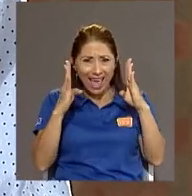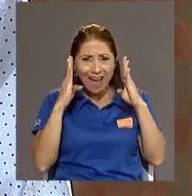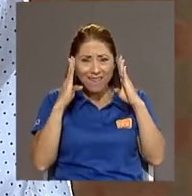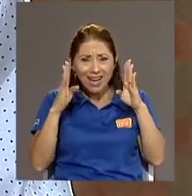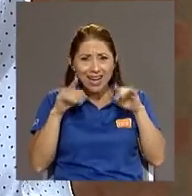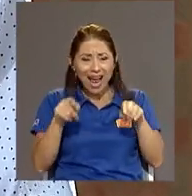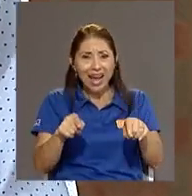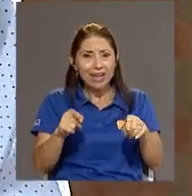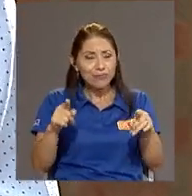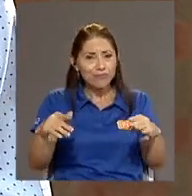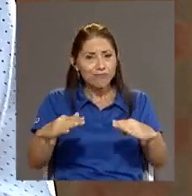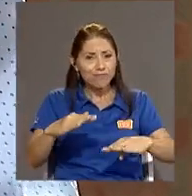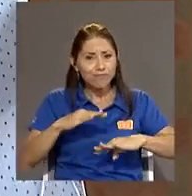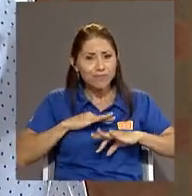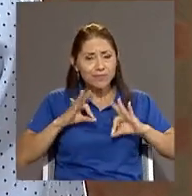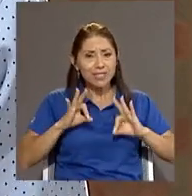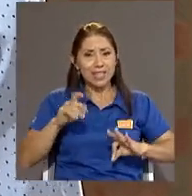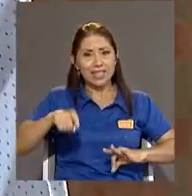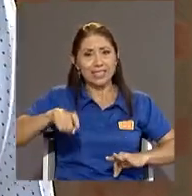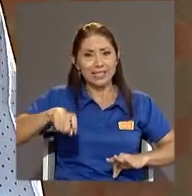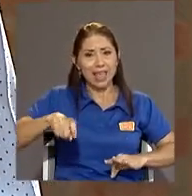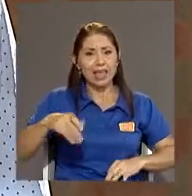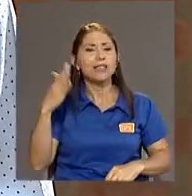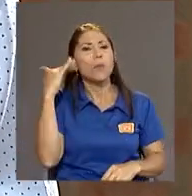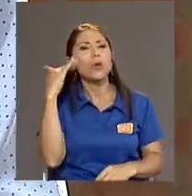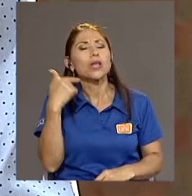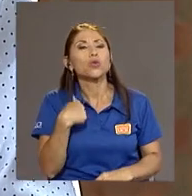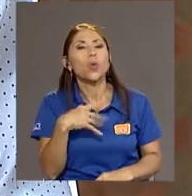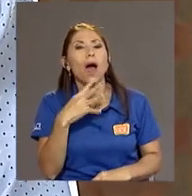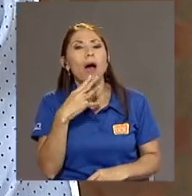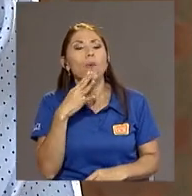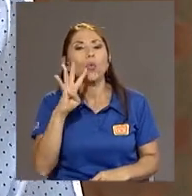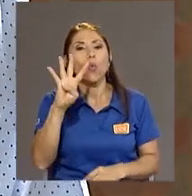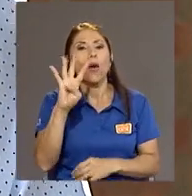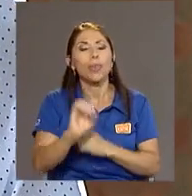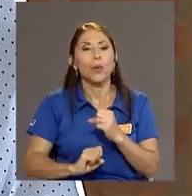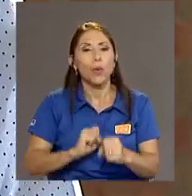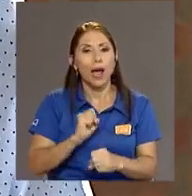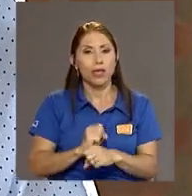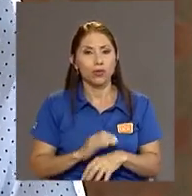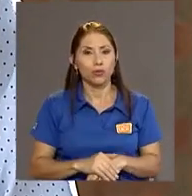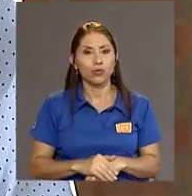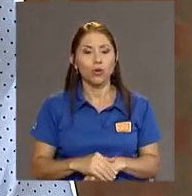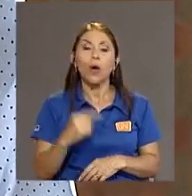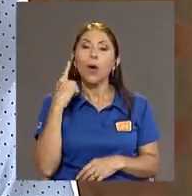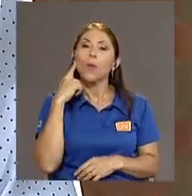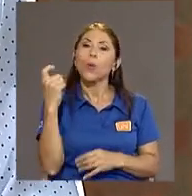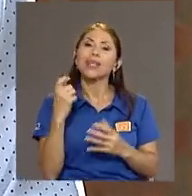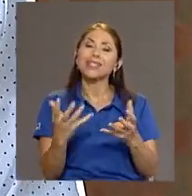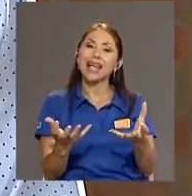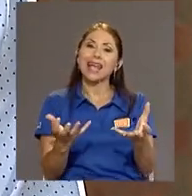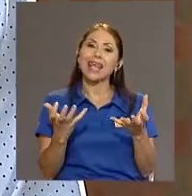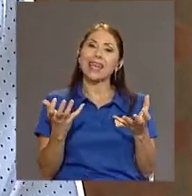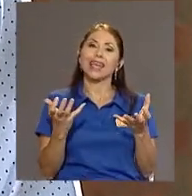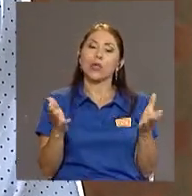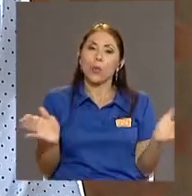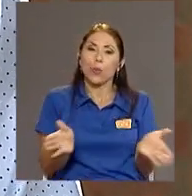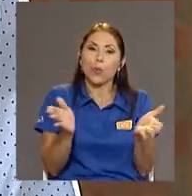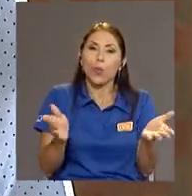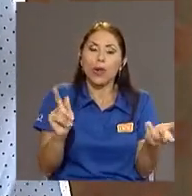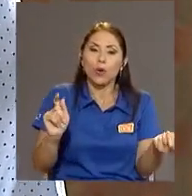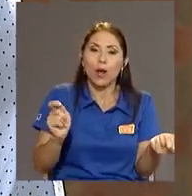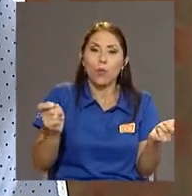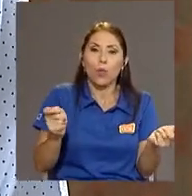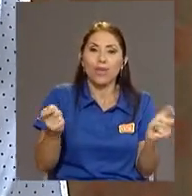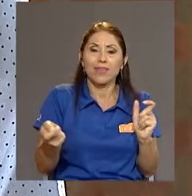poblacionales. ¿Por qué me refiero a los 4 años? Porque se ha también querido promover una modificación al principio